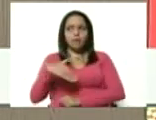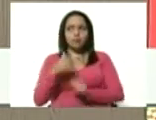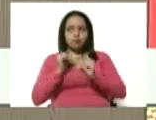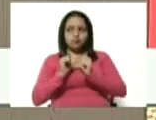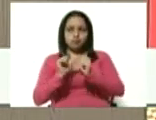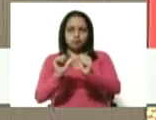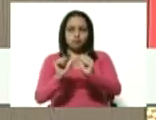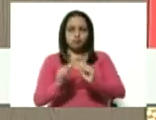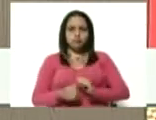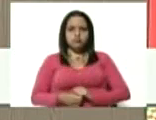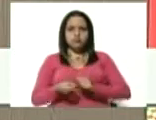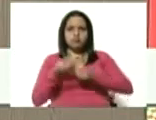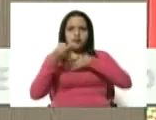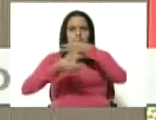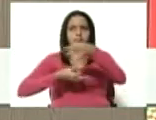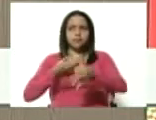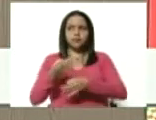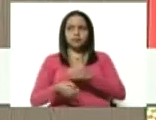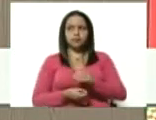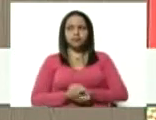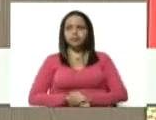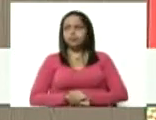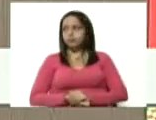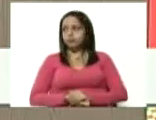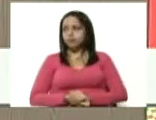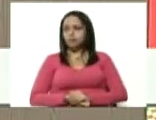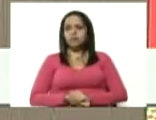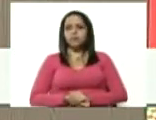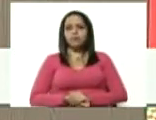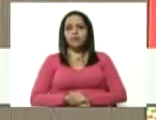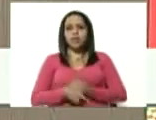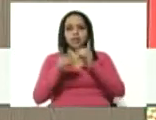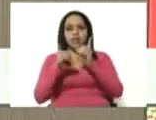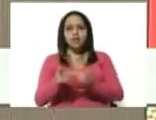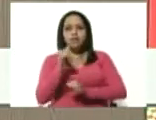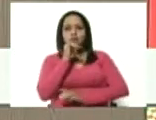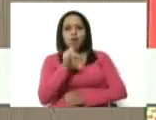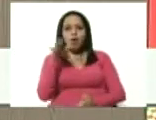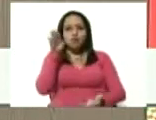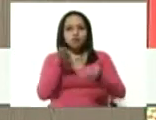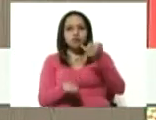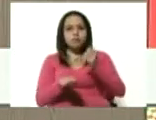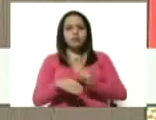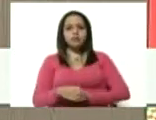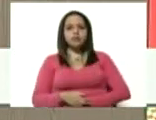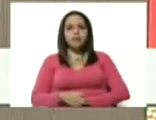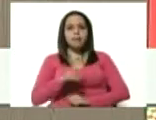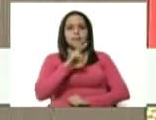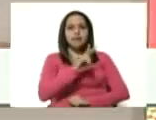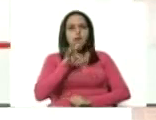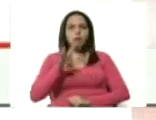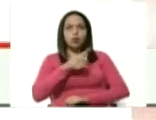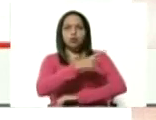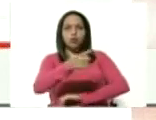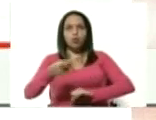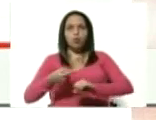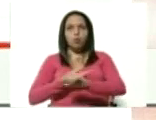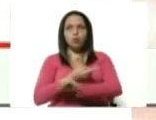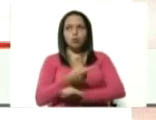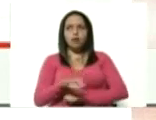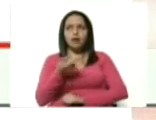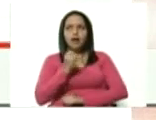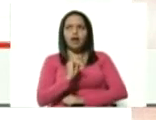con mi declaración. Bueno, debemos informar que en las últimas 24 horas se